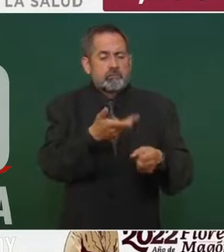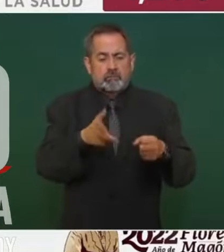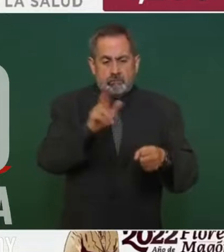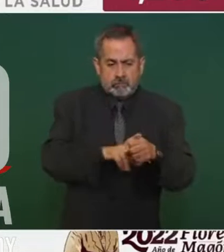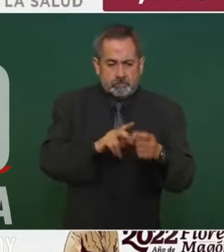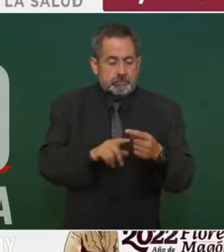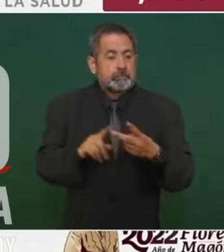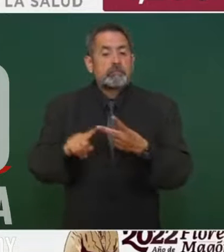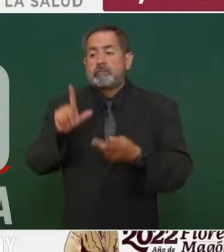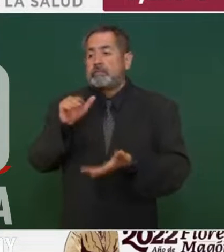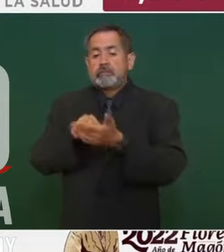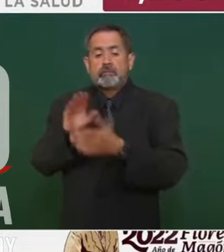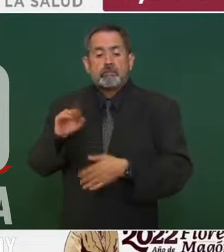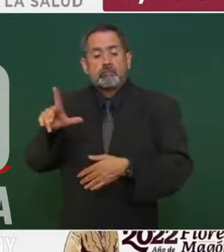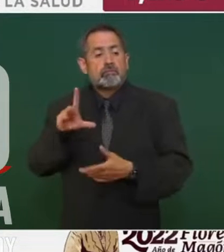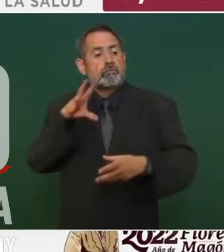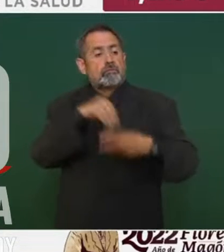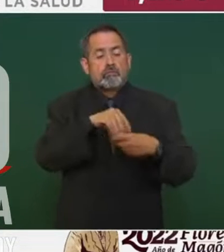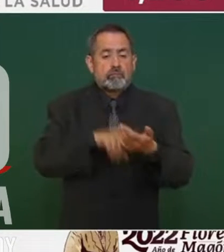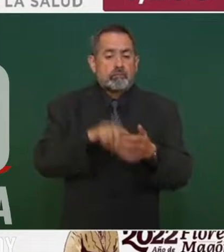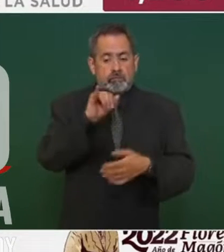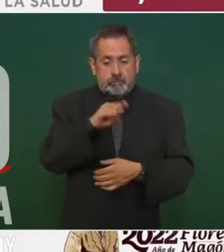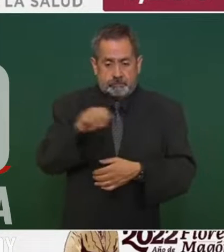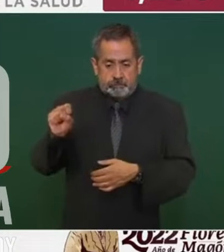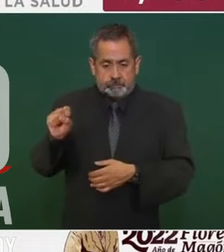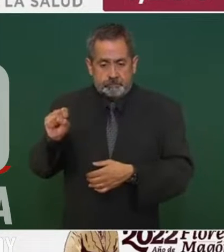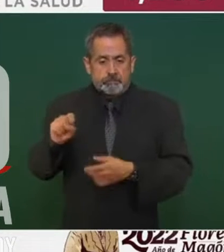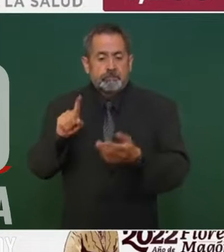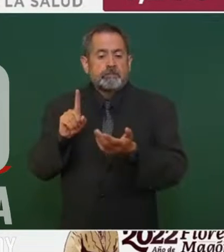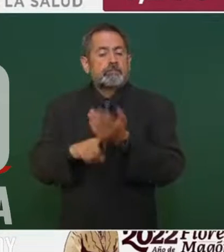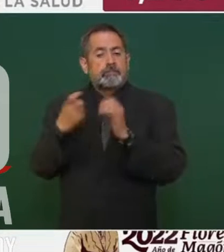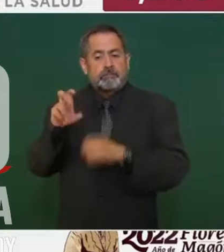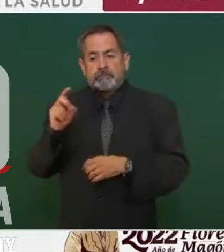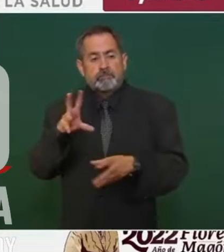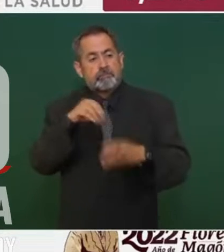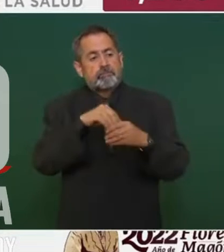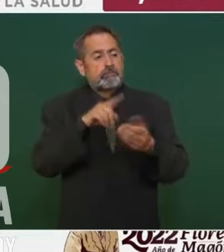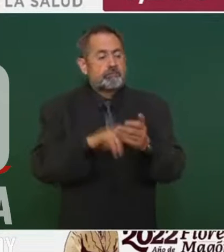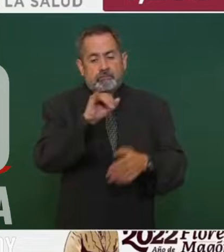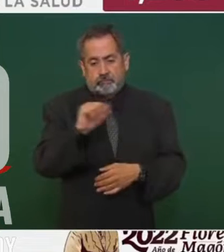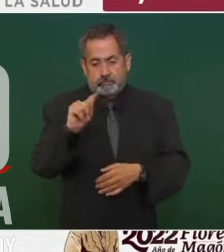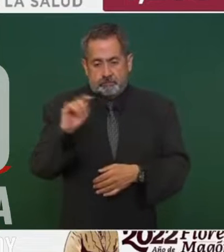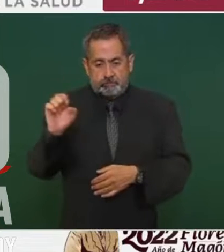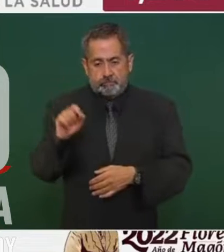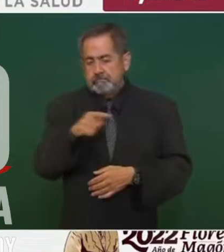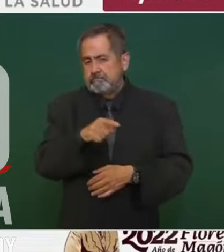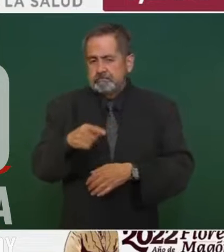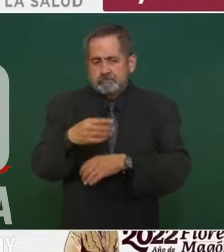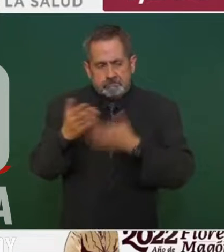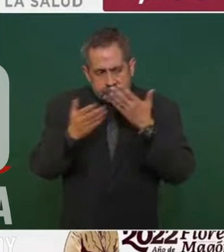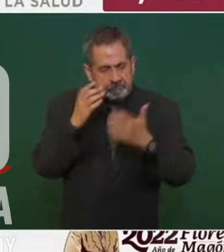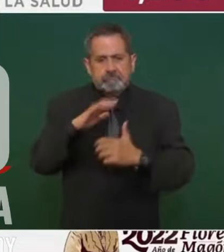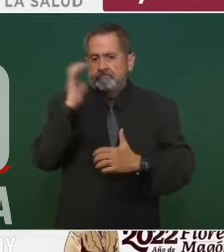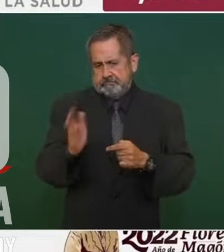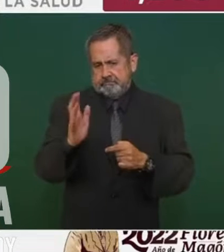misma, 7,095 en el Instituto Mexicano del Seguro Social y 1,130 en el ISSSTE. Pero contamos